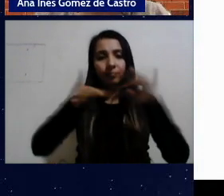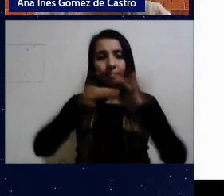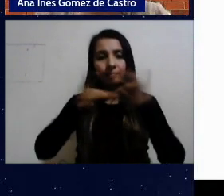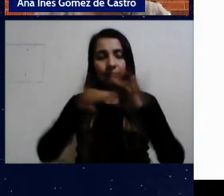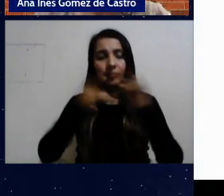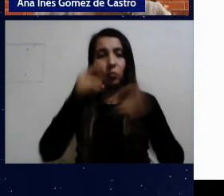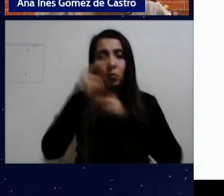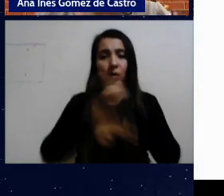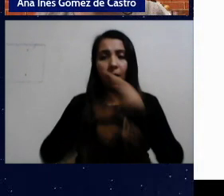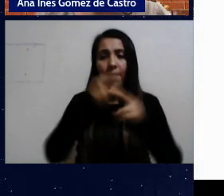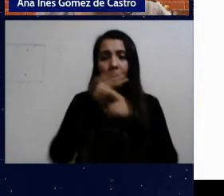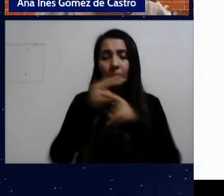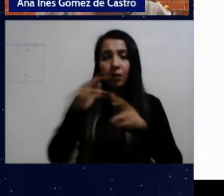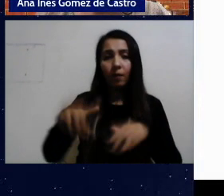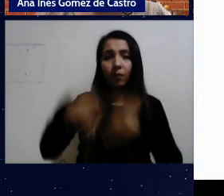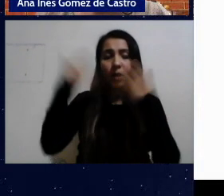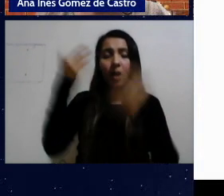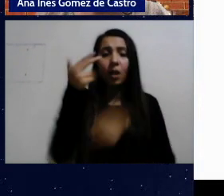el litio.